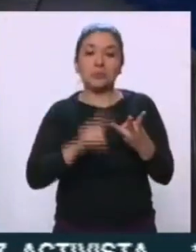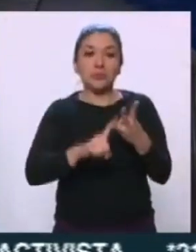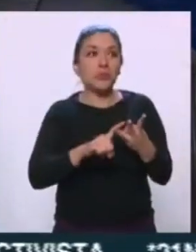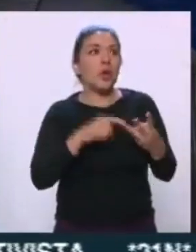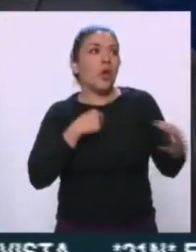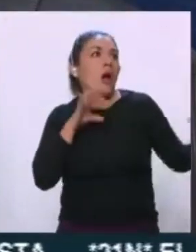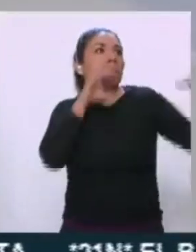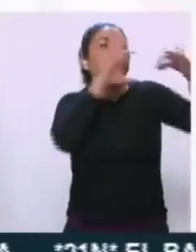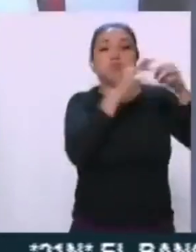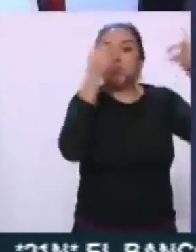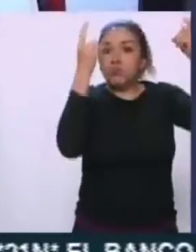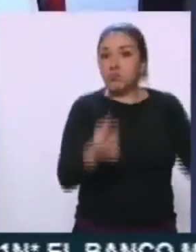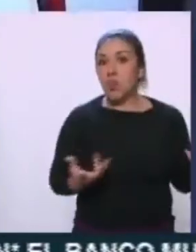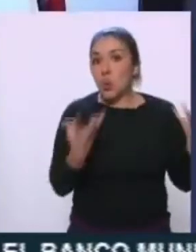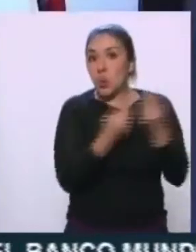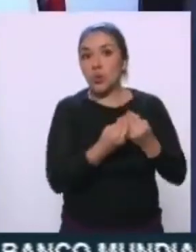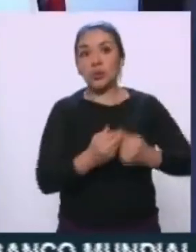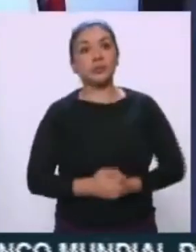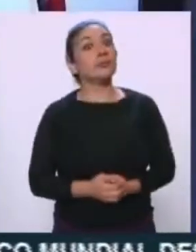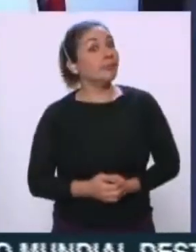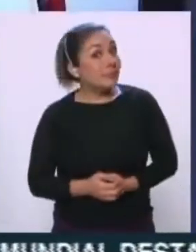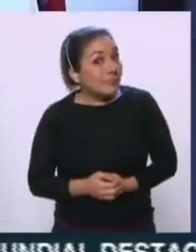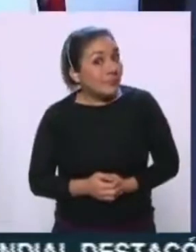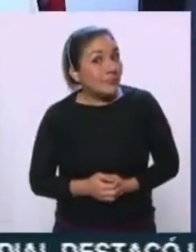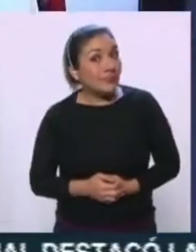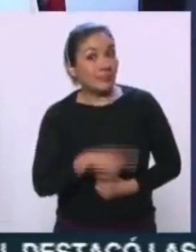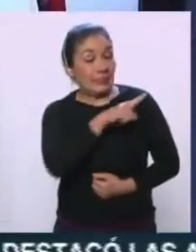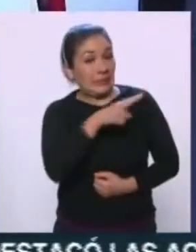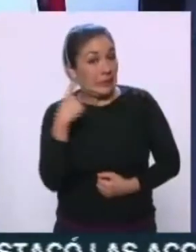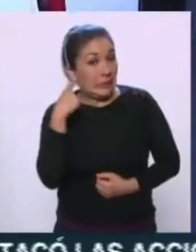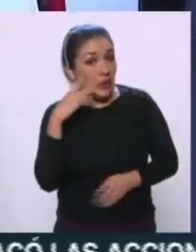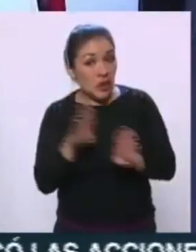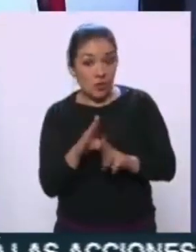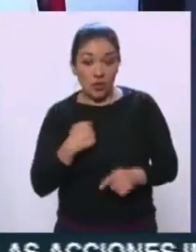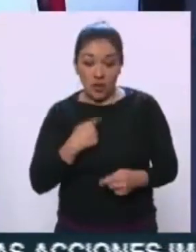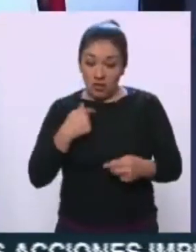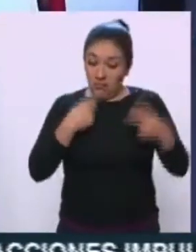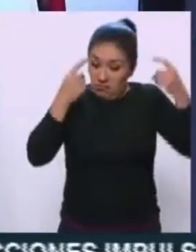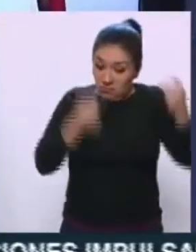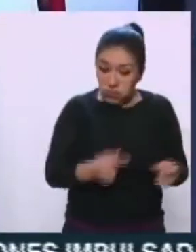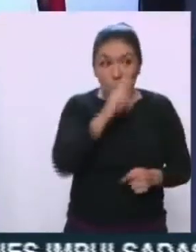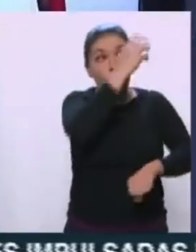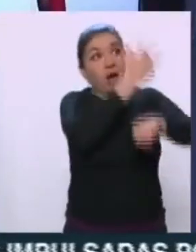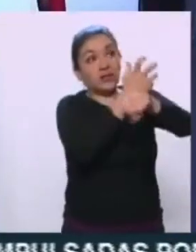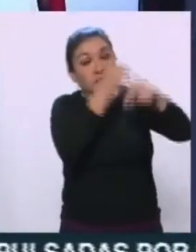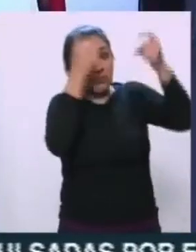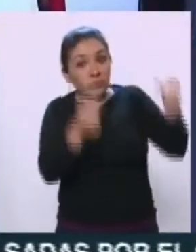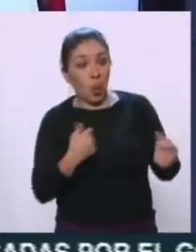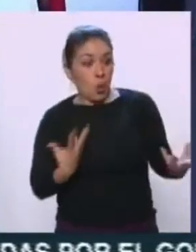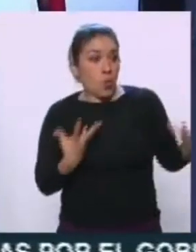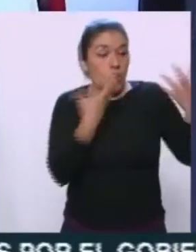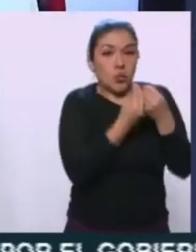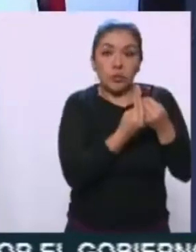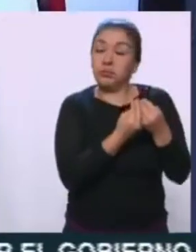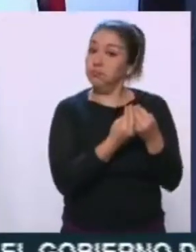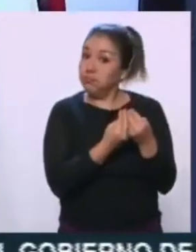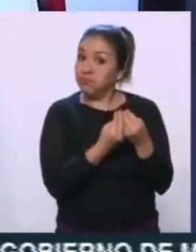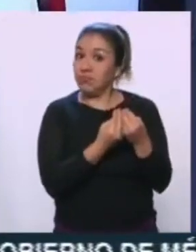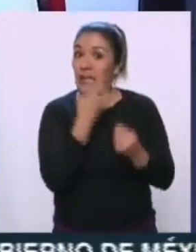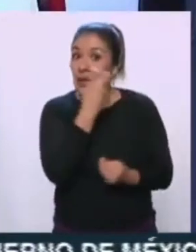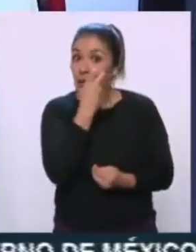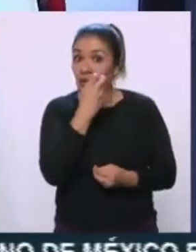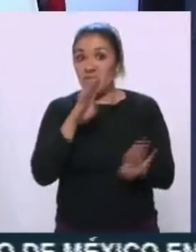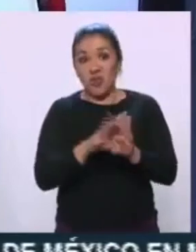mismo tiempo. Híjoles, válgame, que reaccionen los gringos o que lo hagamos todos al mismo tiempo. Y luego decía que